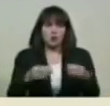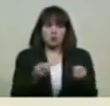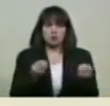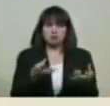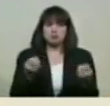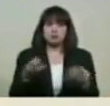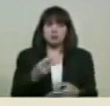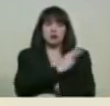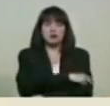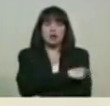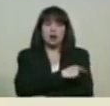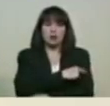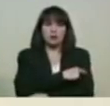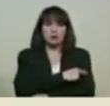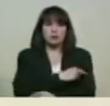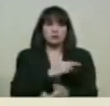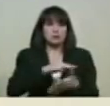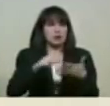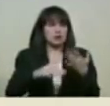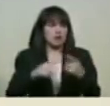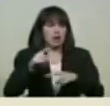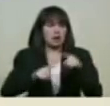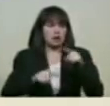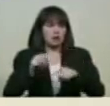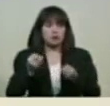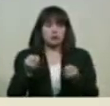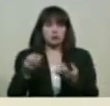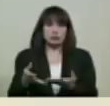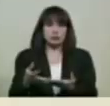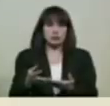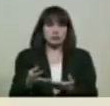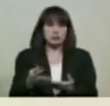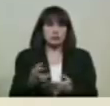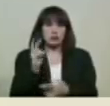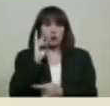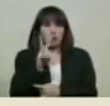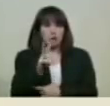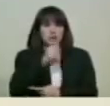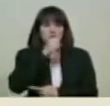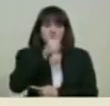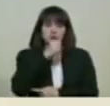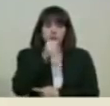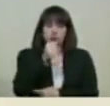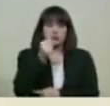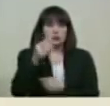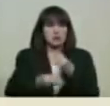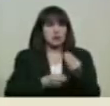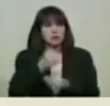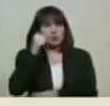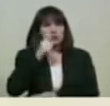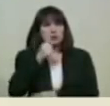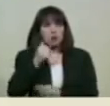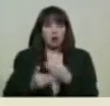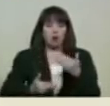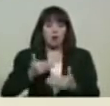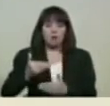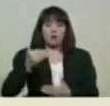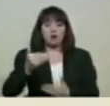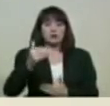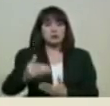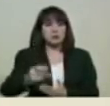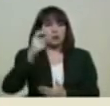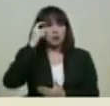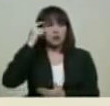importantes centros de salud, no solamente esos que pudimos apreciar en el pase realizado el día sábado, sino que en los próximos días se